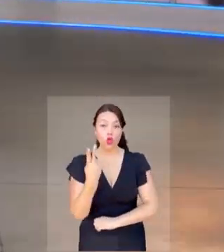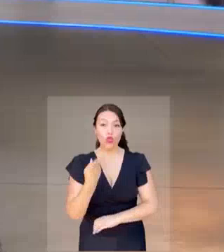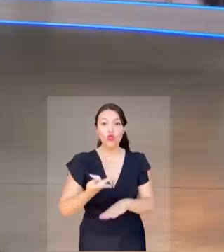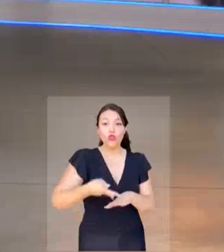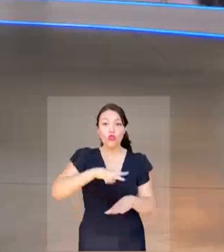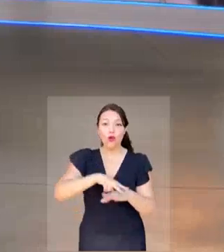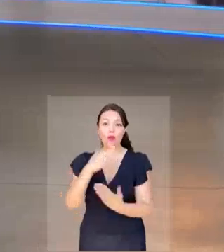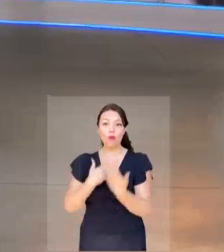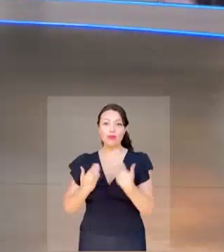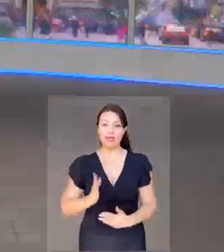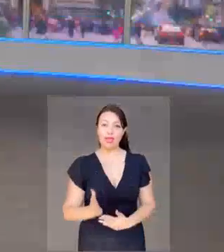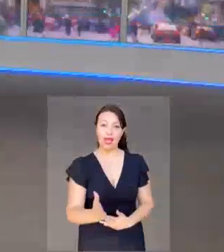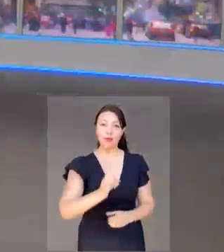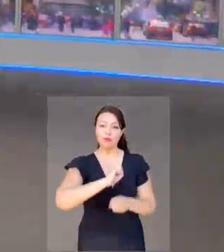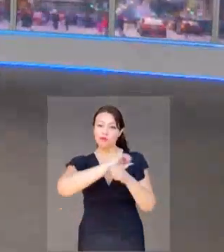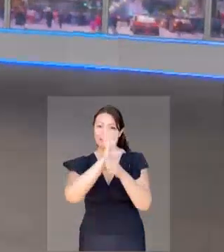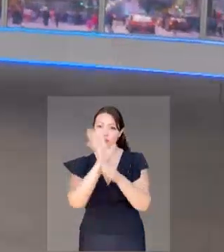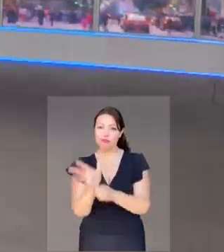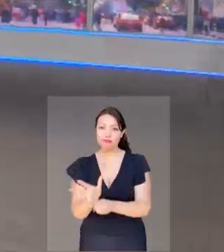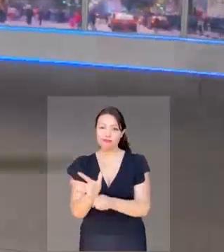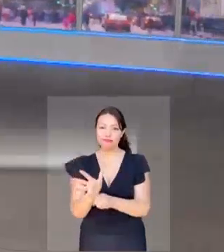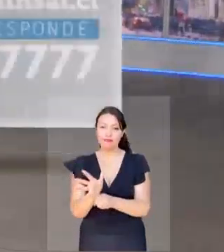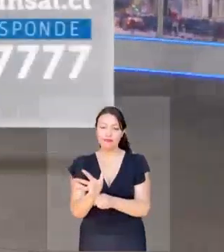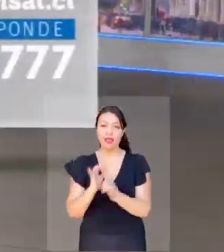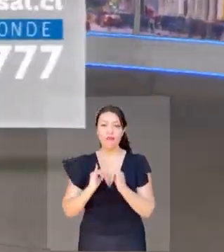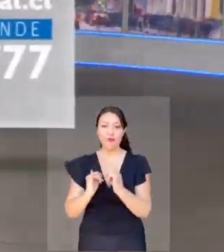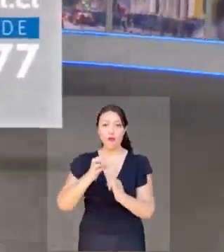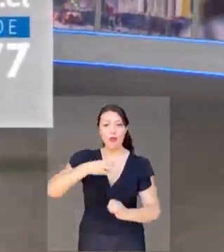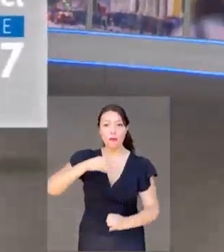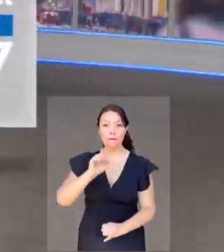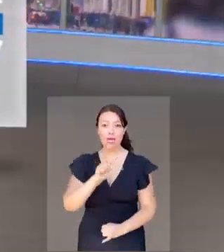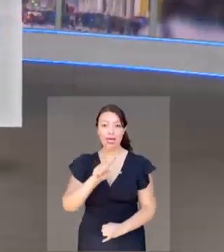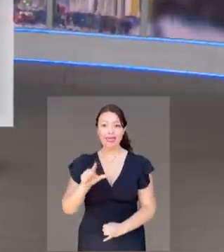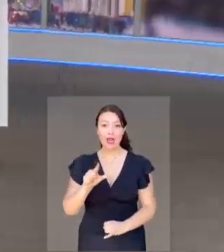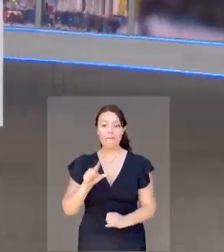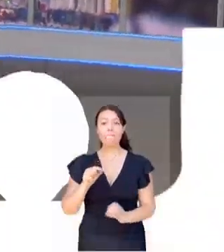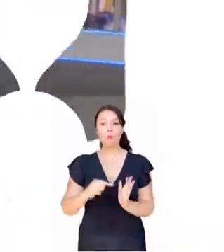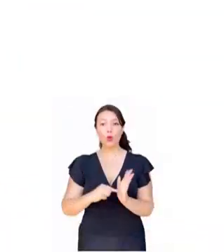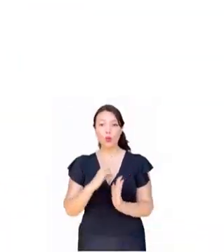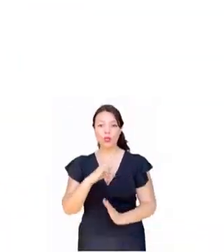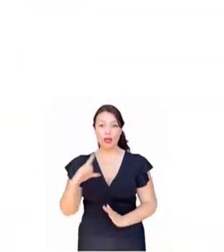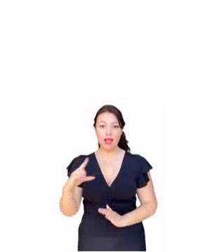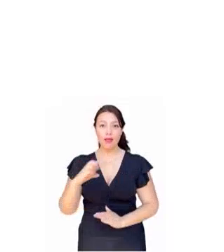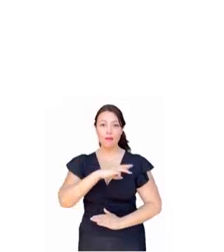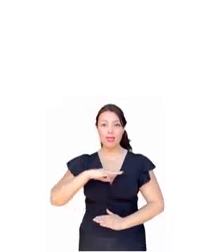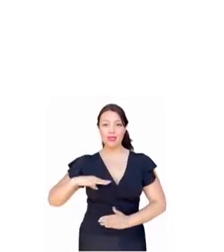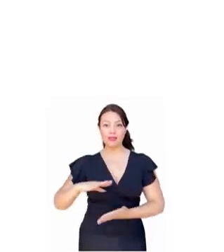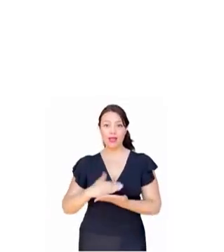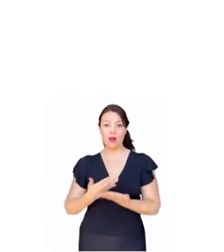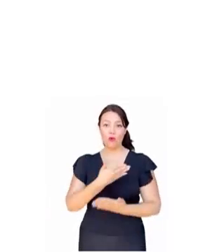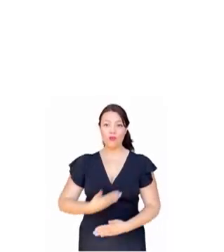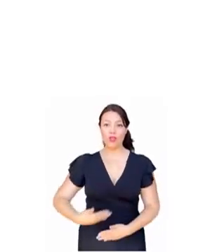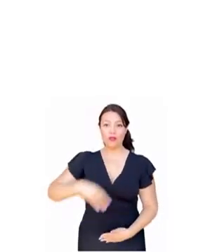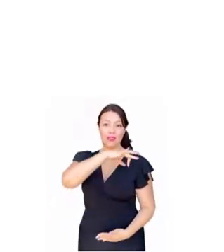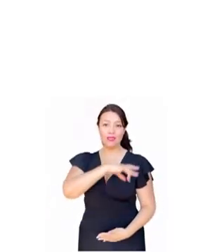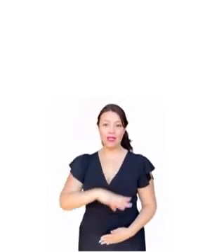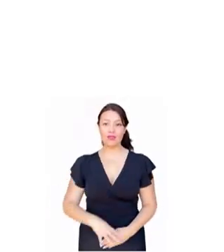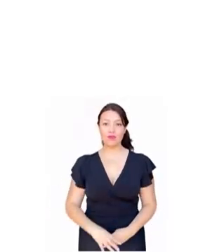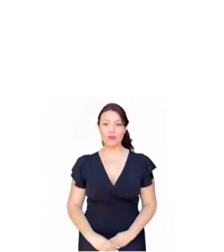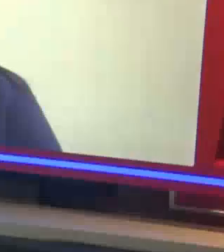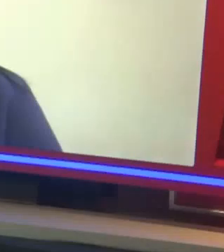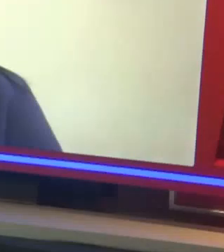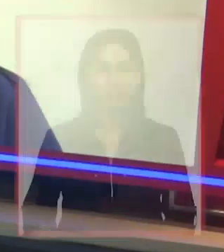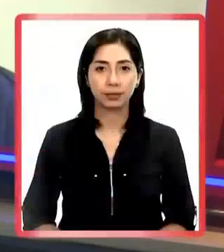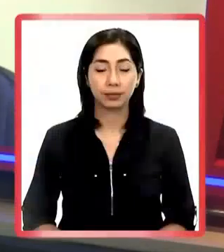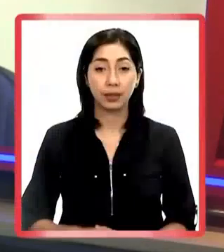Bivalente, que entrega doble protección. Sigamos cuidándonos del COVID-19. Infórmate en minsal.cl, Ministerio de Salud, Gobierno de